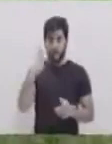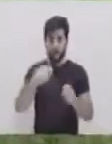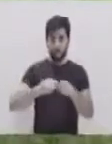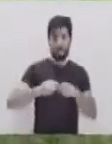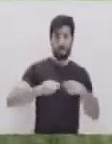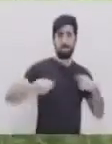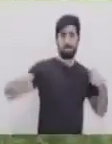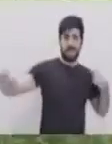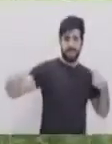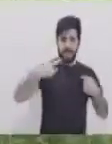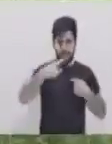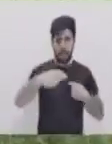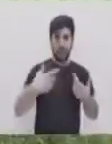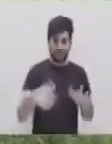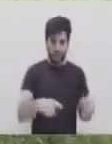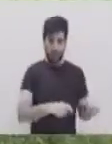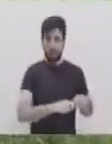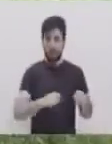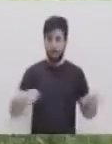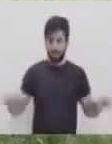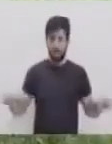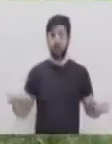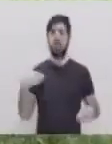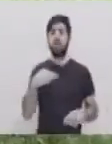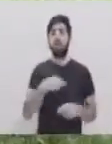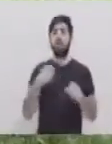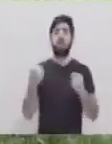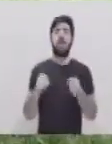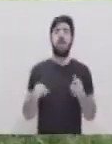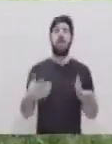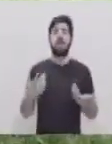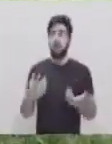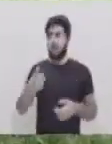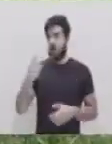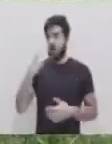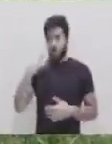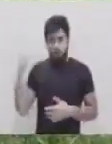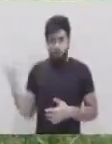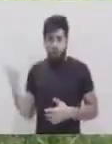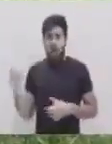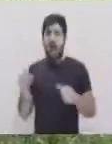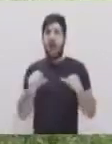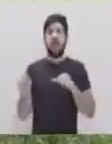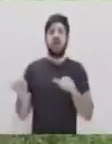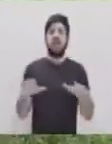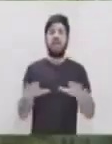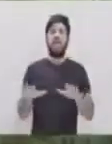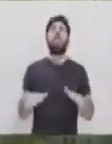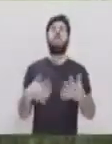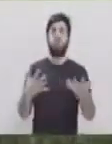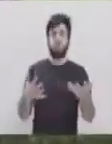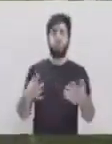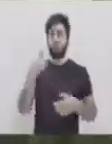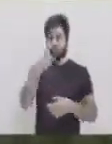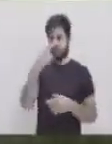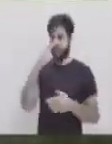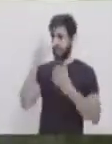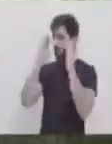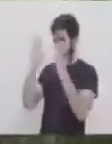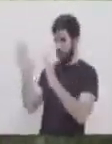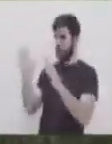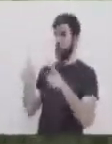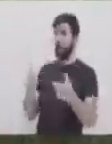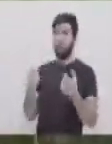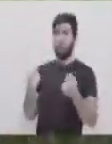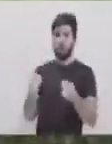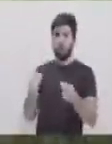una cuerda ya en el piso. Vamos a hacer trotes hacia el frente y luego de retroceso hacia atrás. ¿Estás preparado? Muy